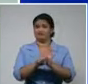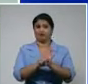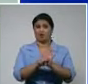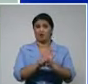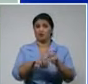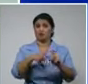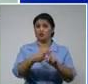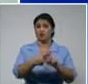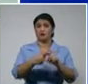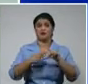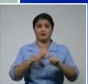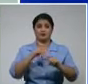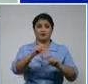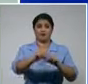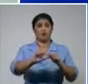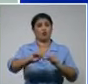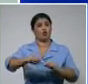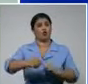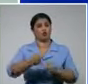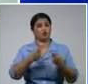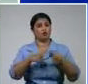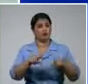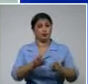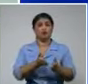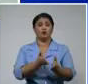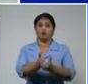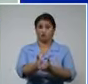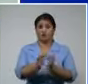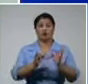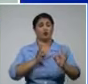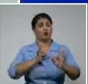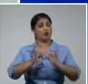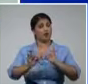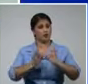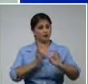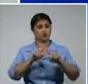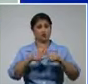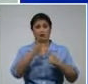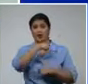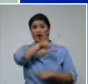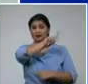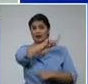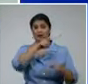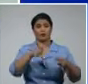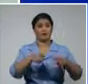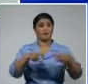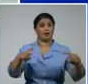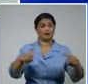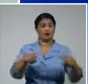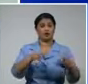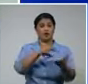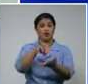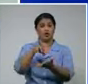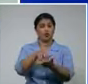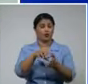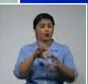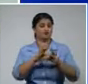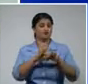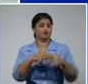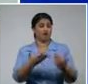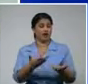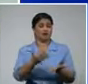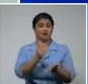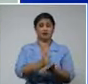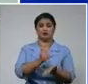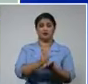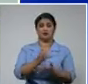este incremento que presentó en el día de ayer. El mayor número del municipio cabecera, 35.